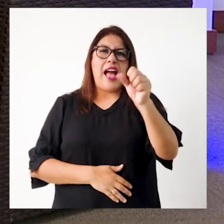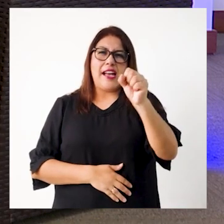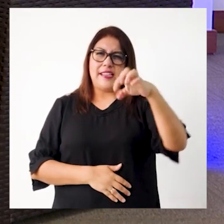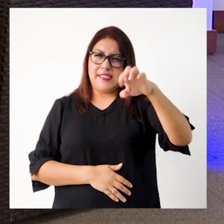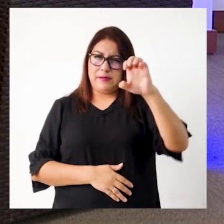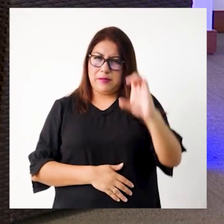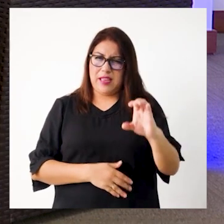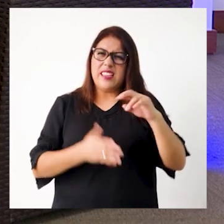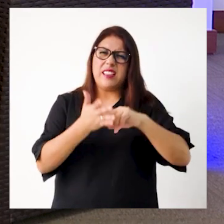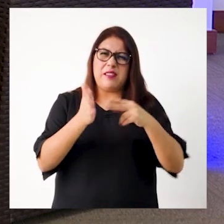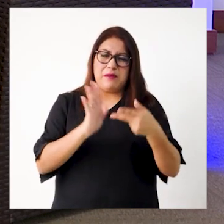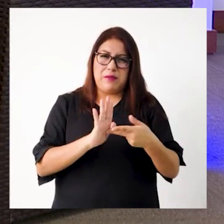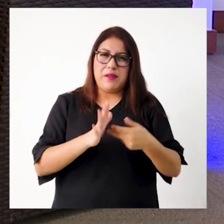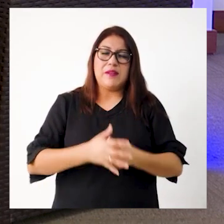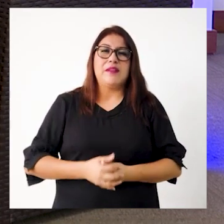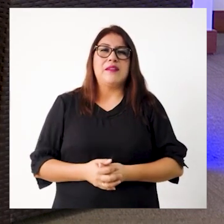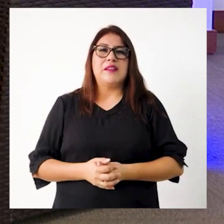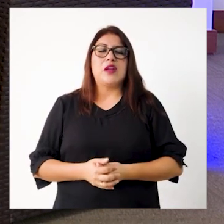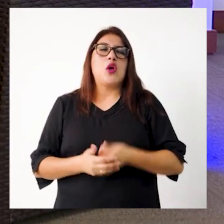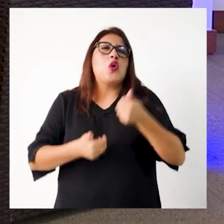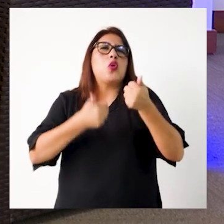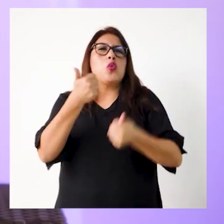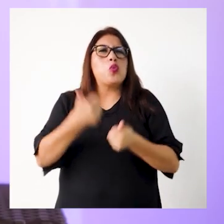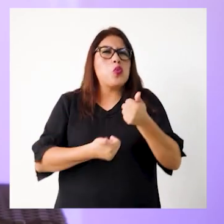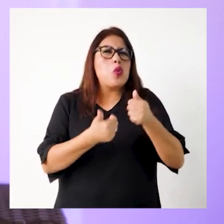ASPEP. Y cuáles son sus